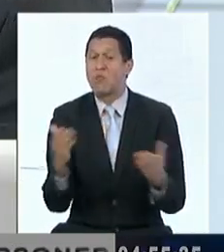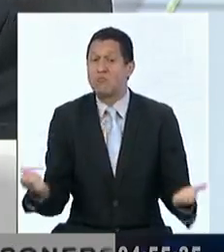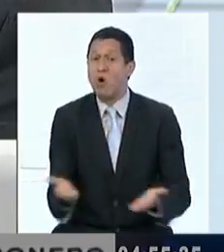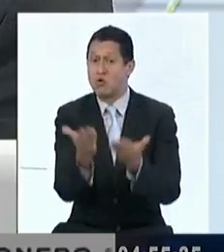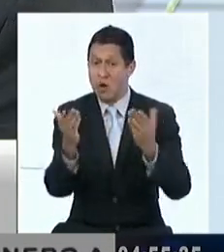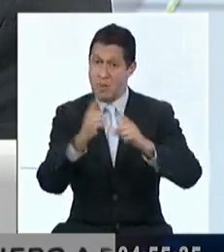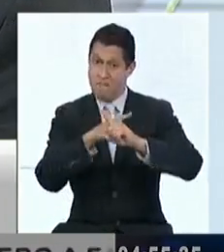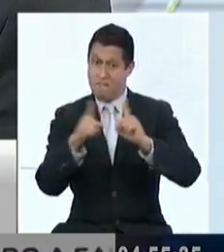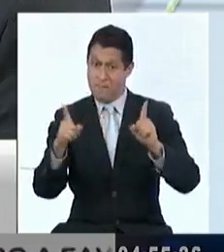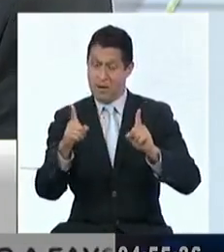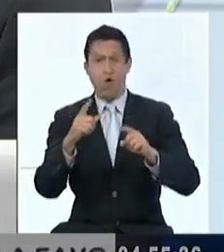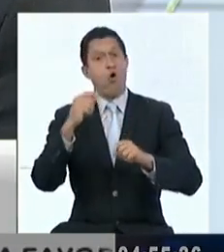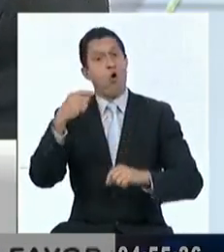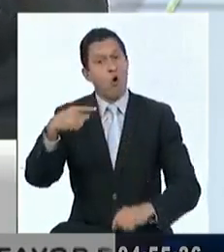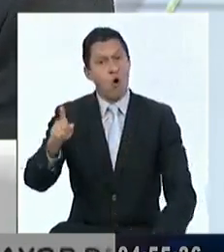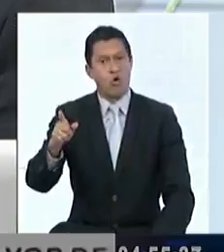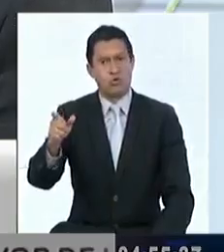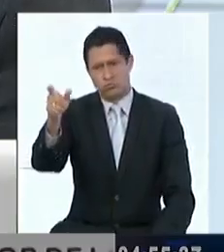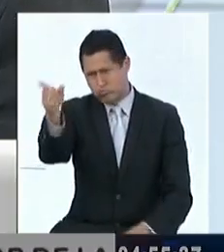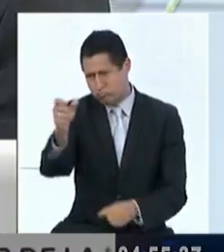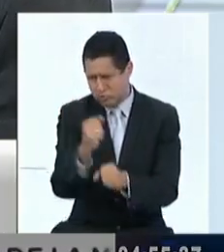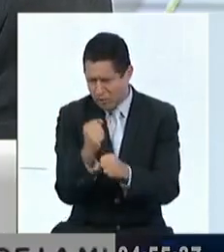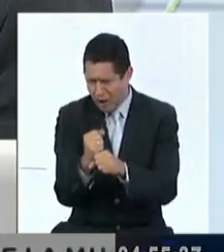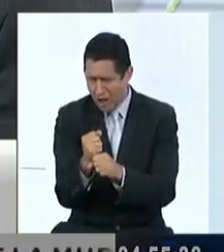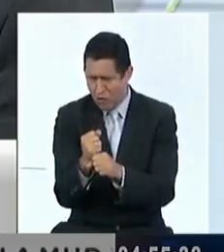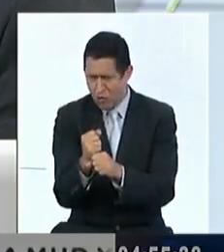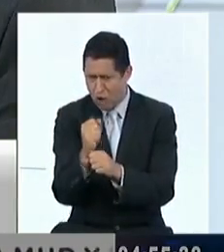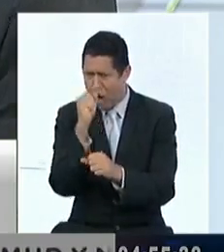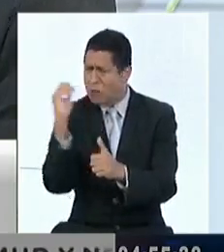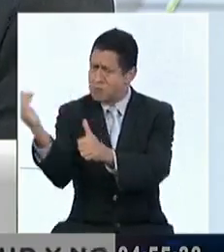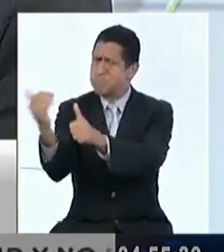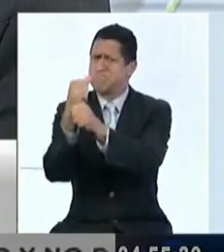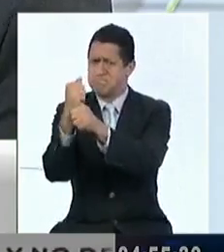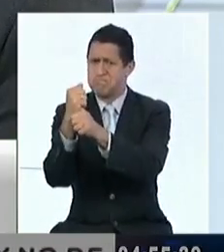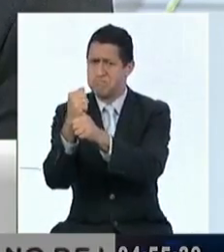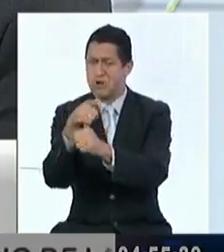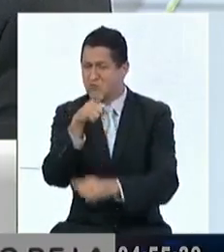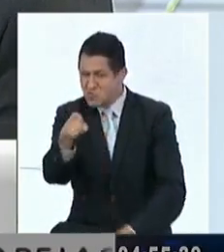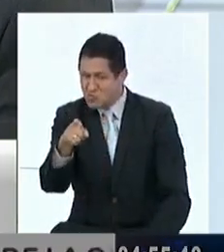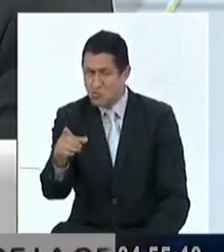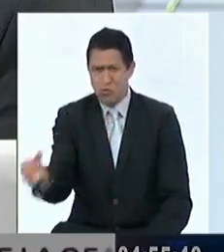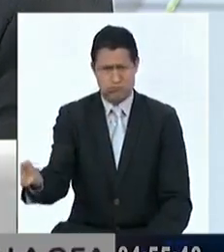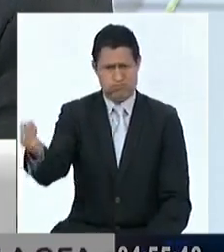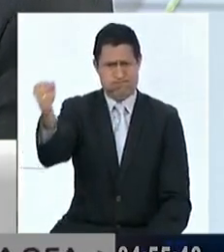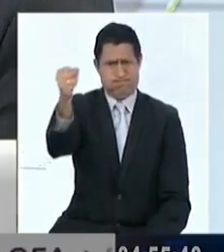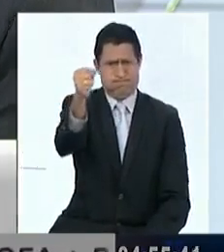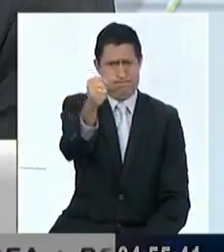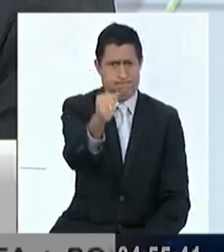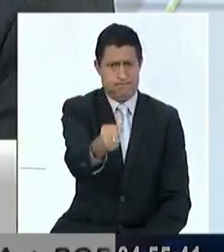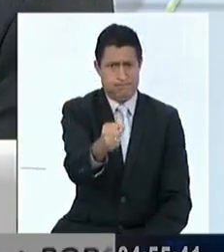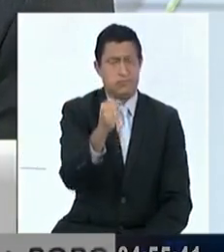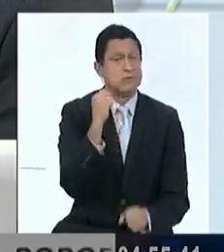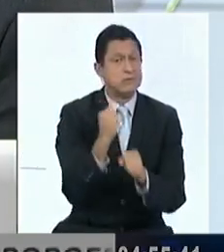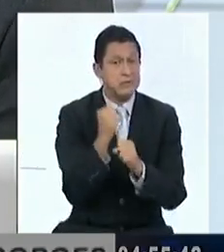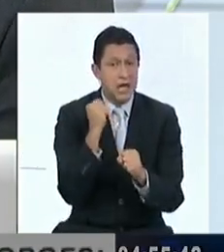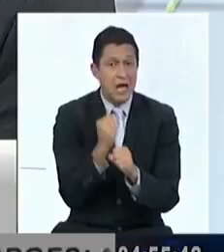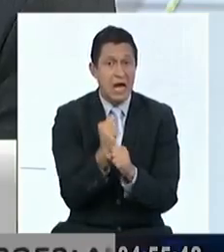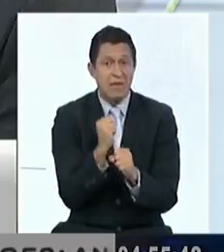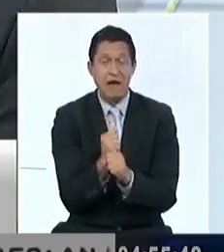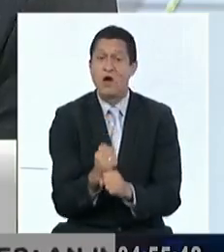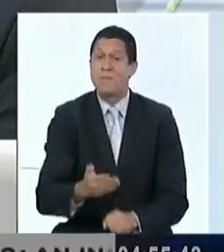mientras que un trabajador que esté motivado al logro tienes que colocarle precisamente tareas que sean